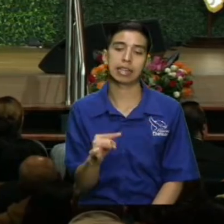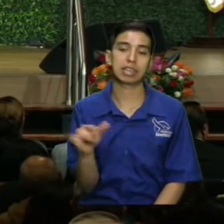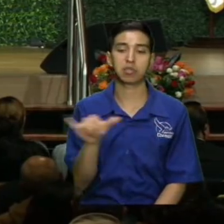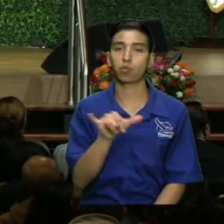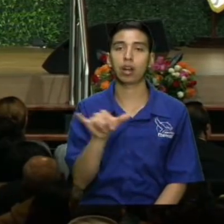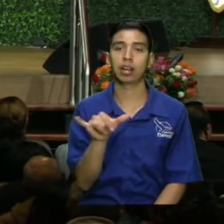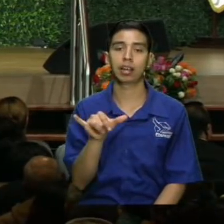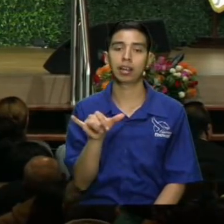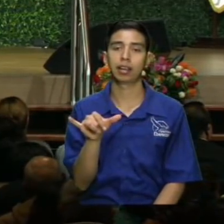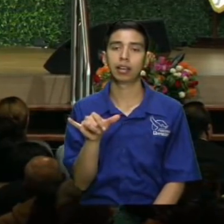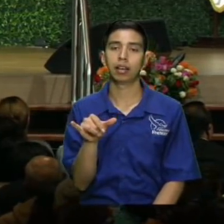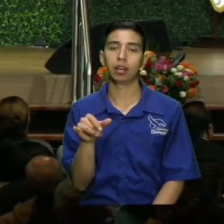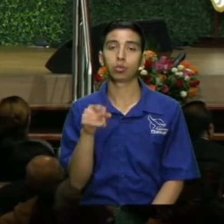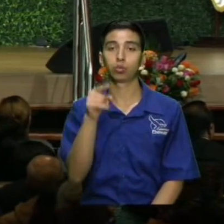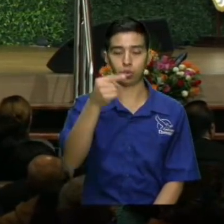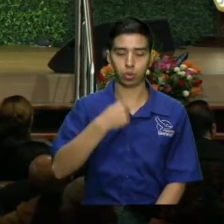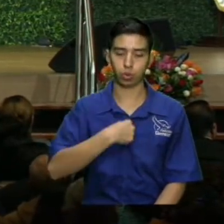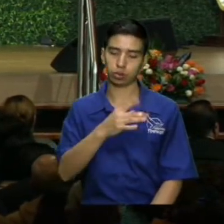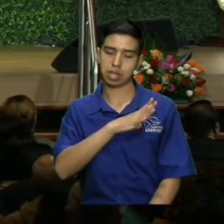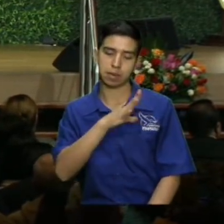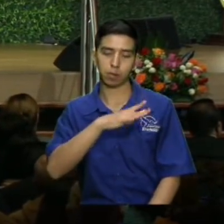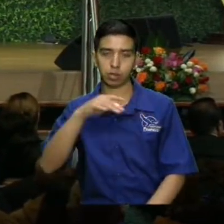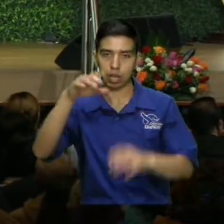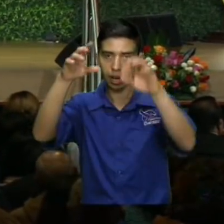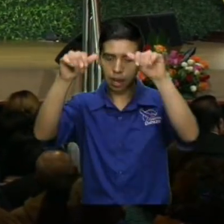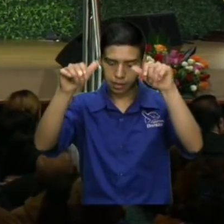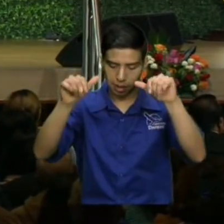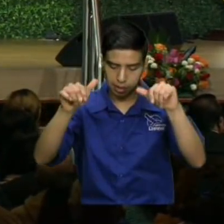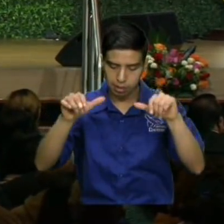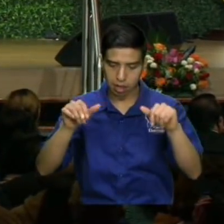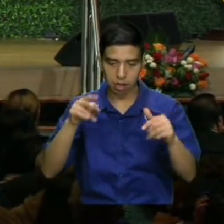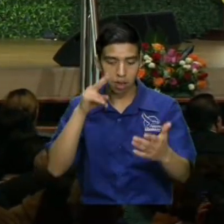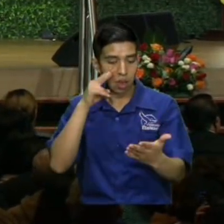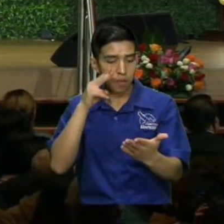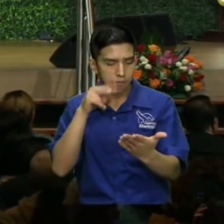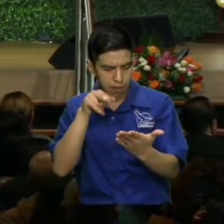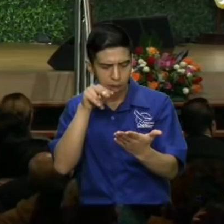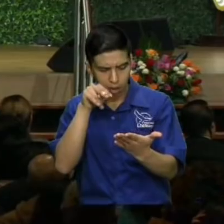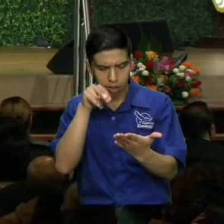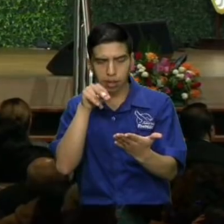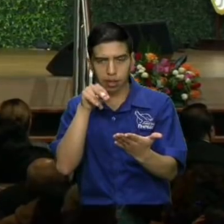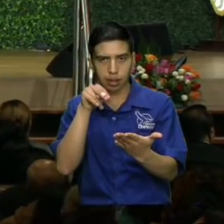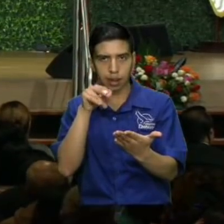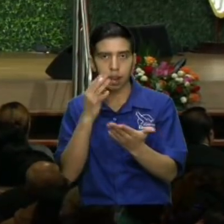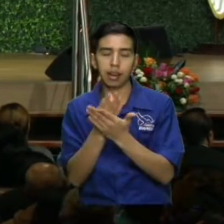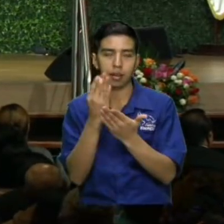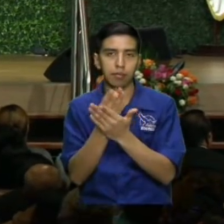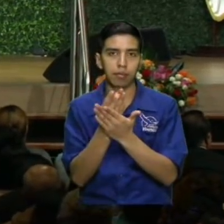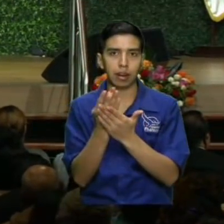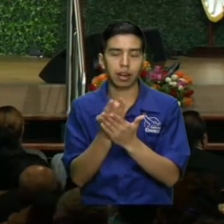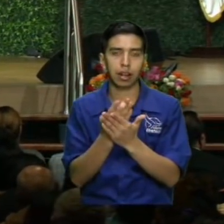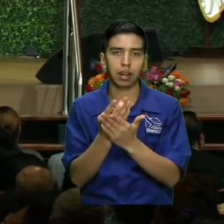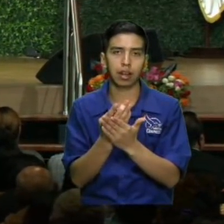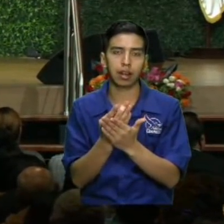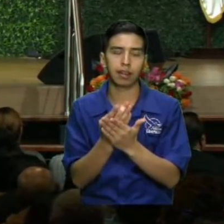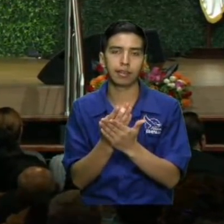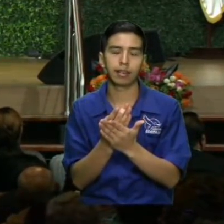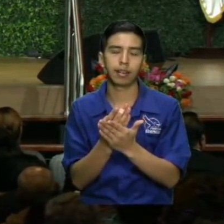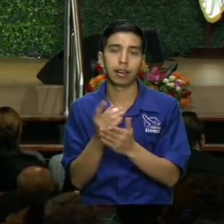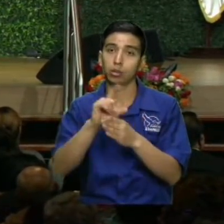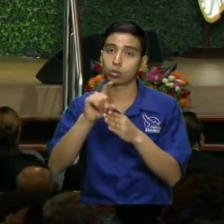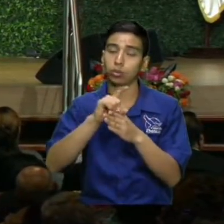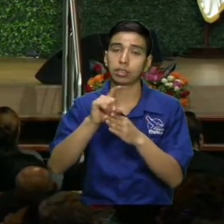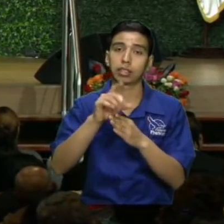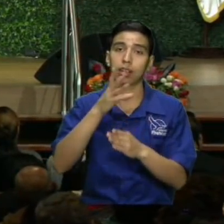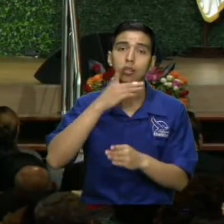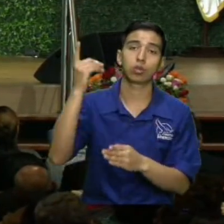tenemos que escudriñar, porque pertenece a Cristo y nos pertenece a nosotros. Ok, entonces miremos, ya una vez dicho